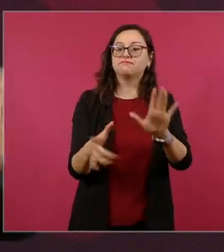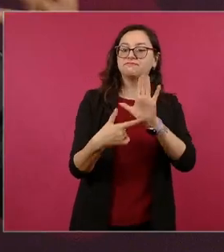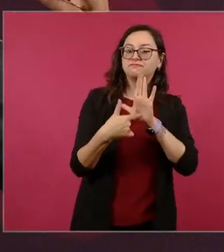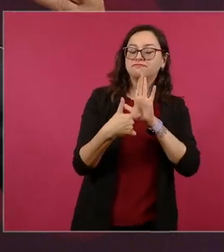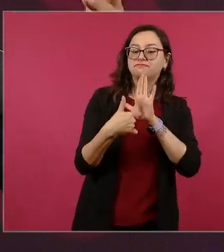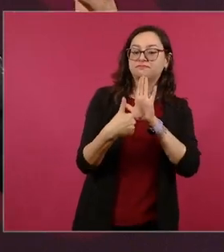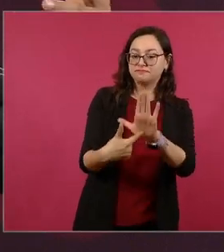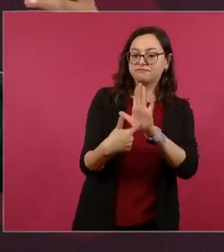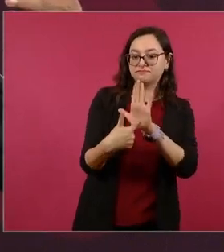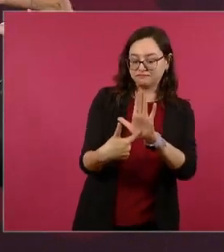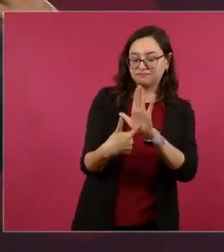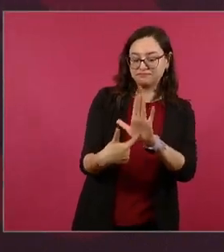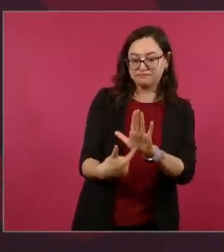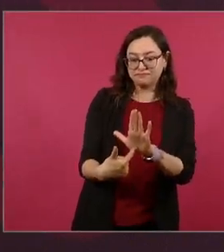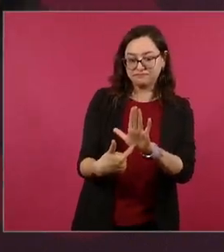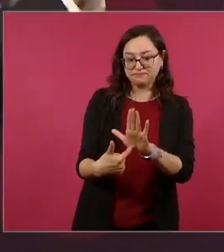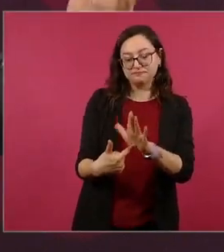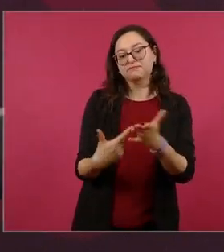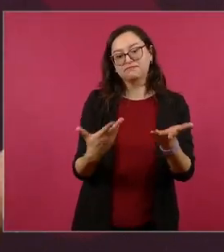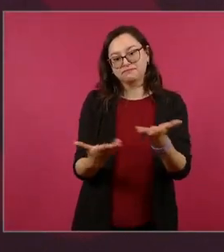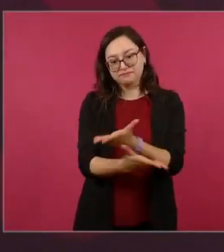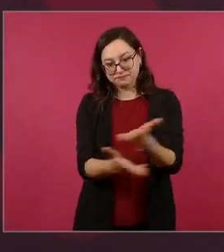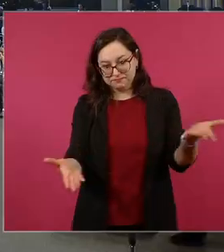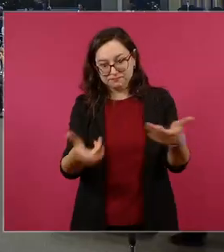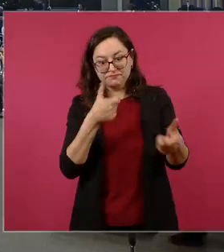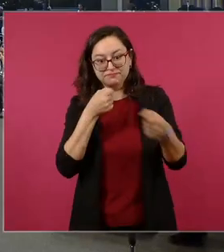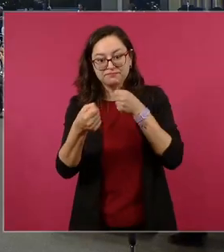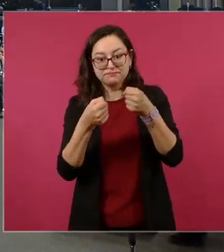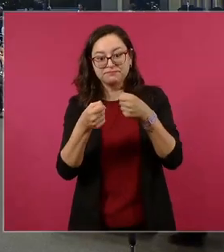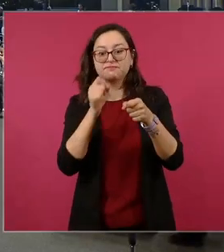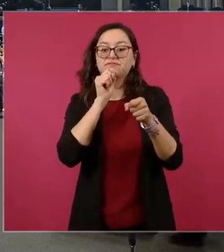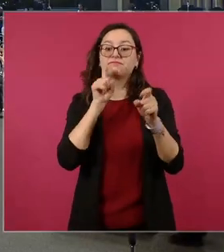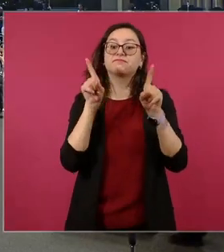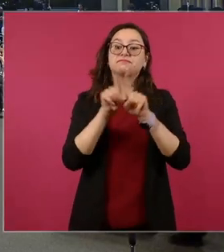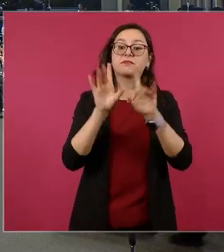a ustedes y a la gente,